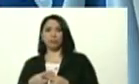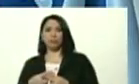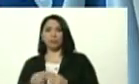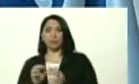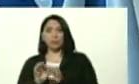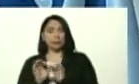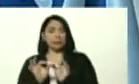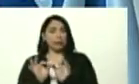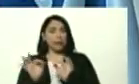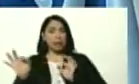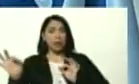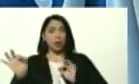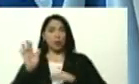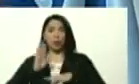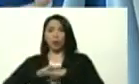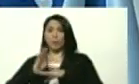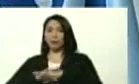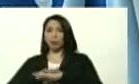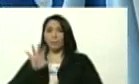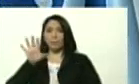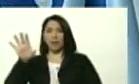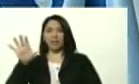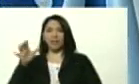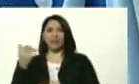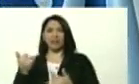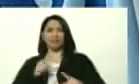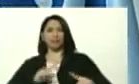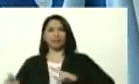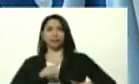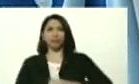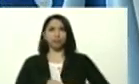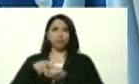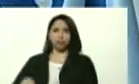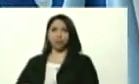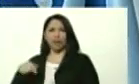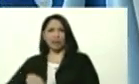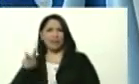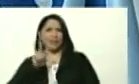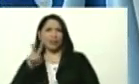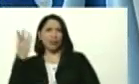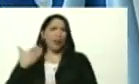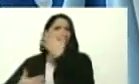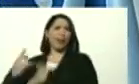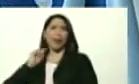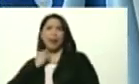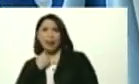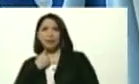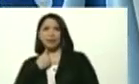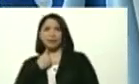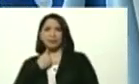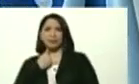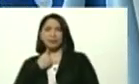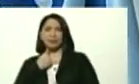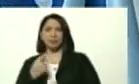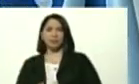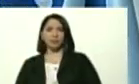que ocurrió en este país en épocas de dictadura de Gómez o de Pérez Jiménez o en la